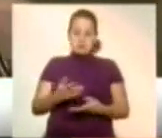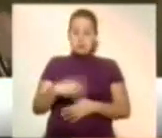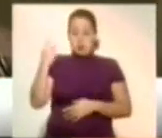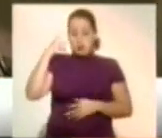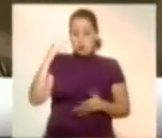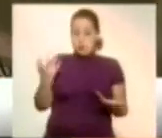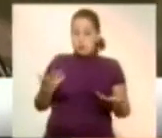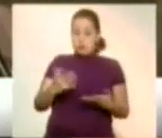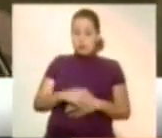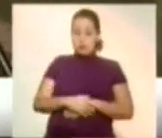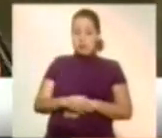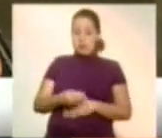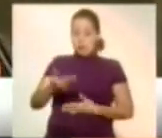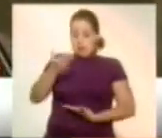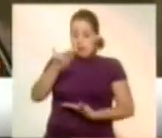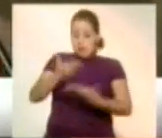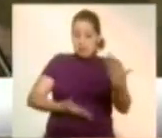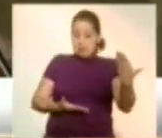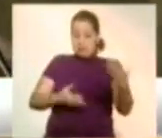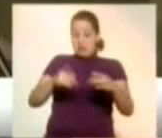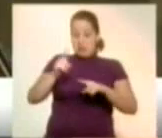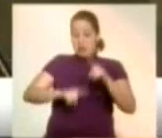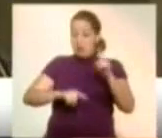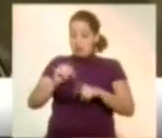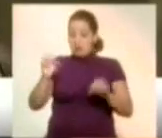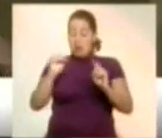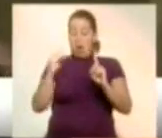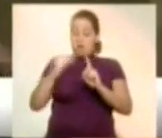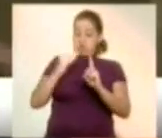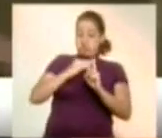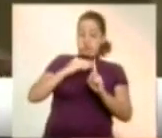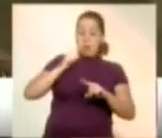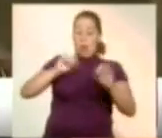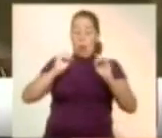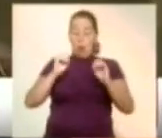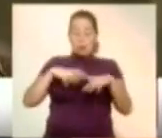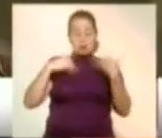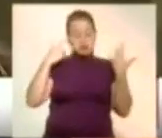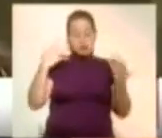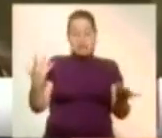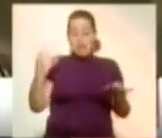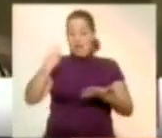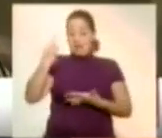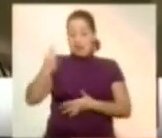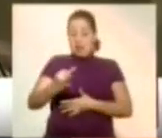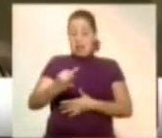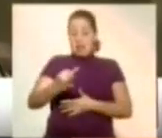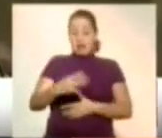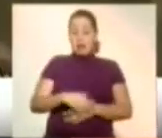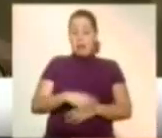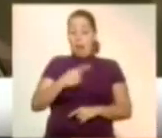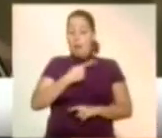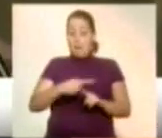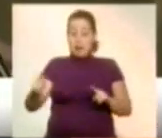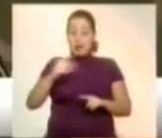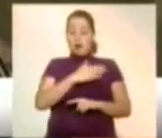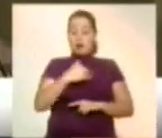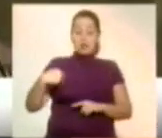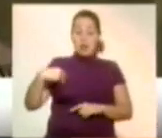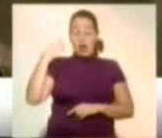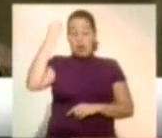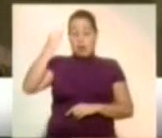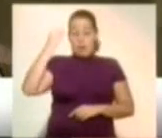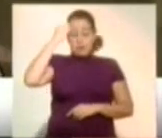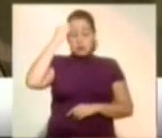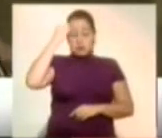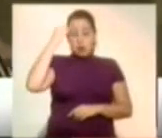sé, porque no estoy notificada. No sé si eso es especulación, no sé ciertamente si eso es verdad. Pero sí quiero que sepan que temo por mi vida,